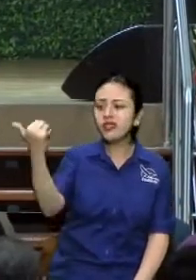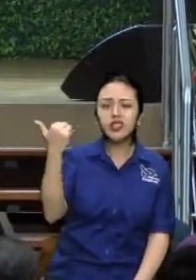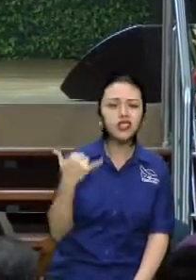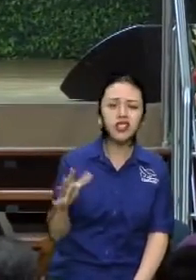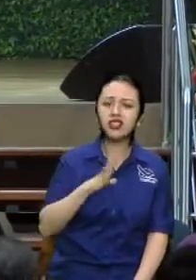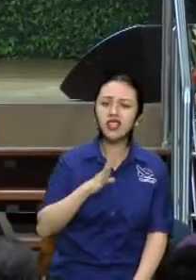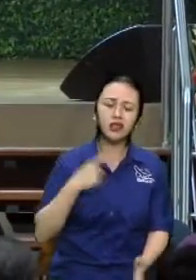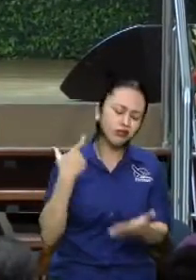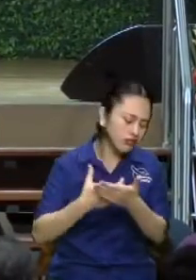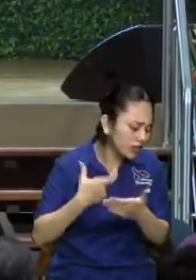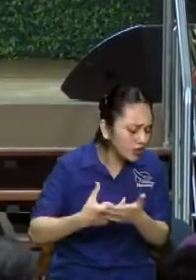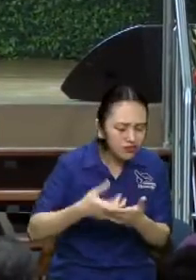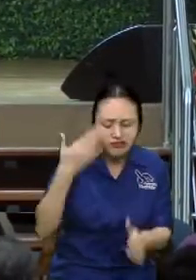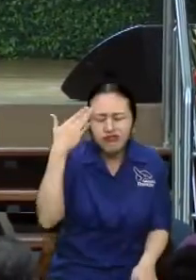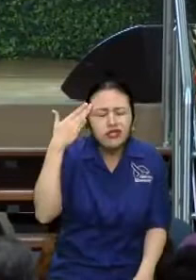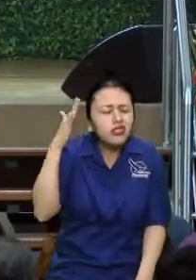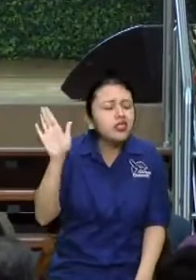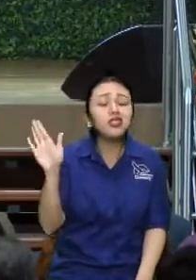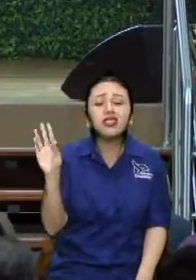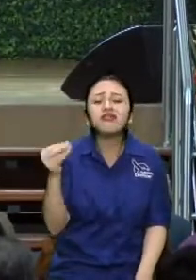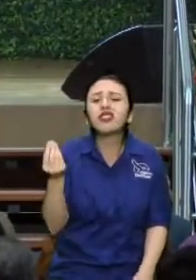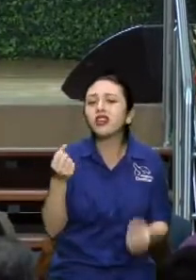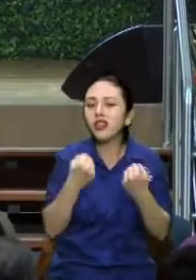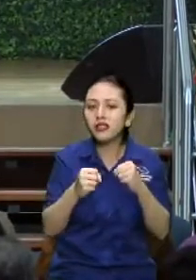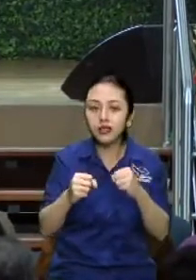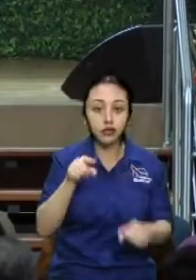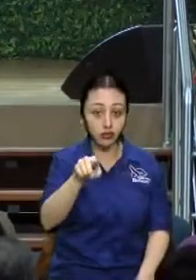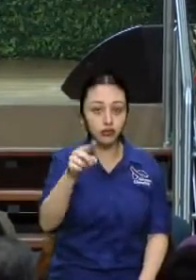no sé qué voy a hacer. Va, ya, ya, ya.